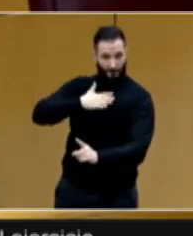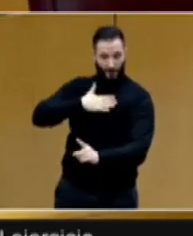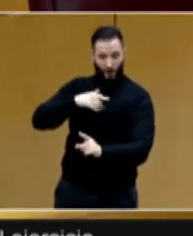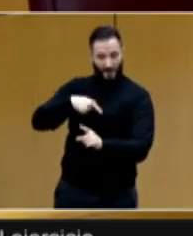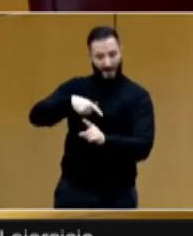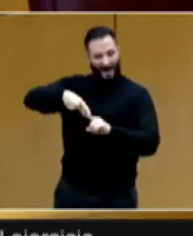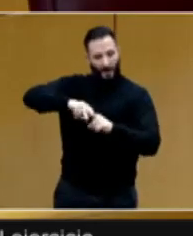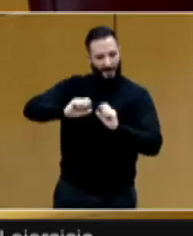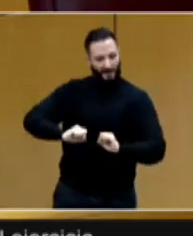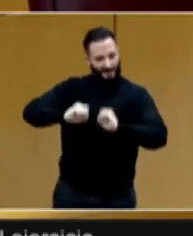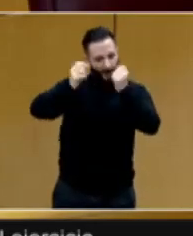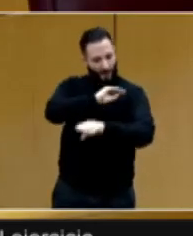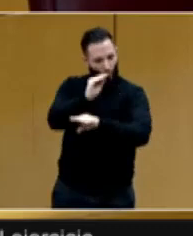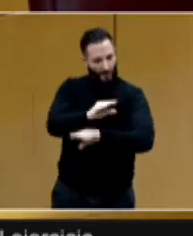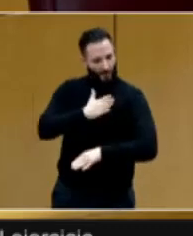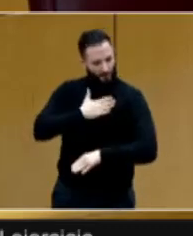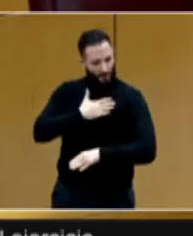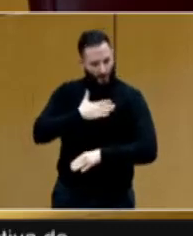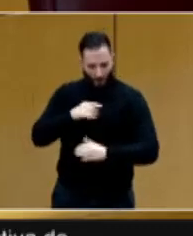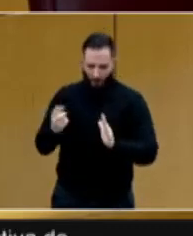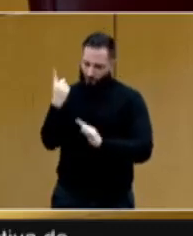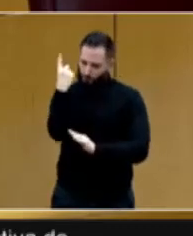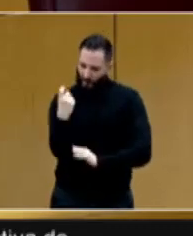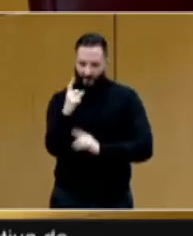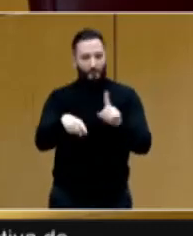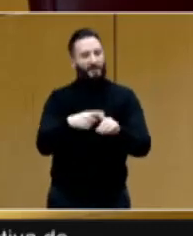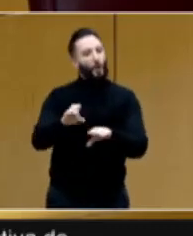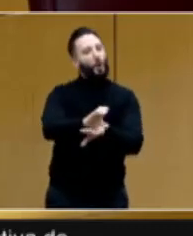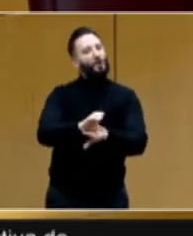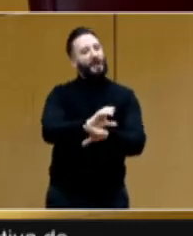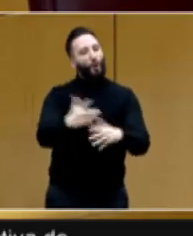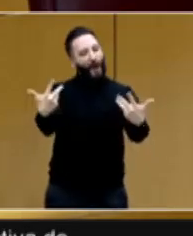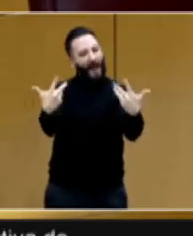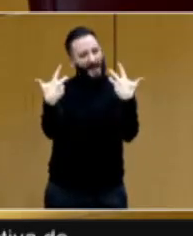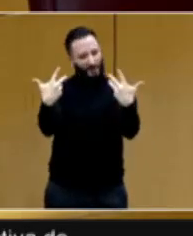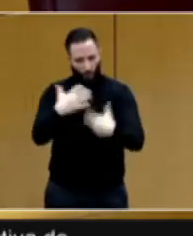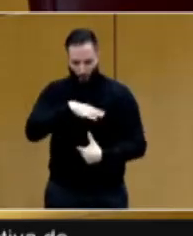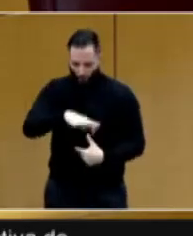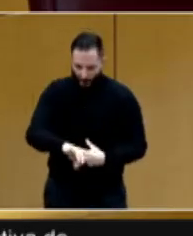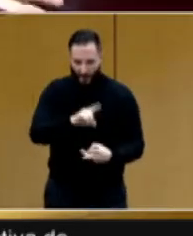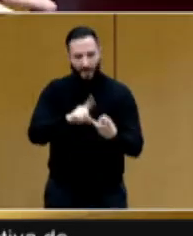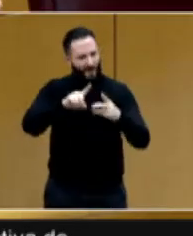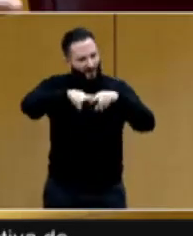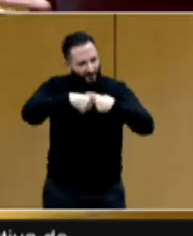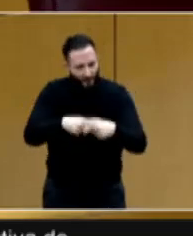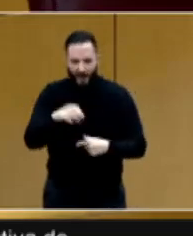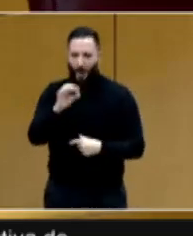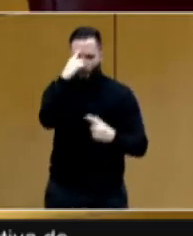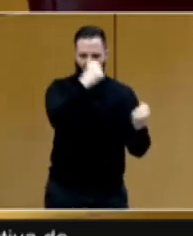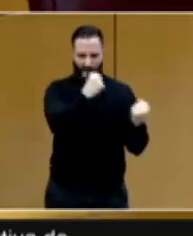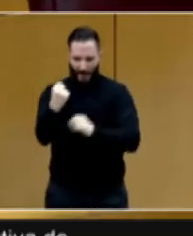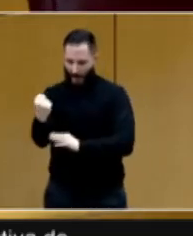salvaguardia puedo establecer que además tenga un consejo asesor puedo establecer que puede ser familiares o una entidad de apoyo